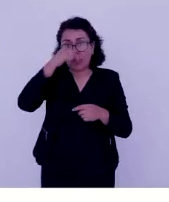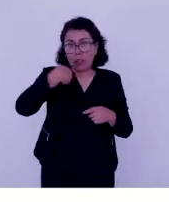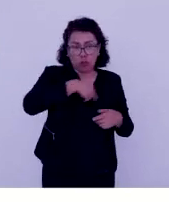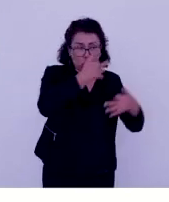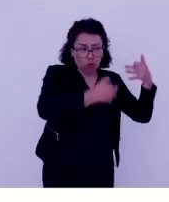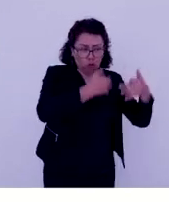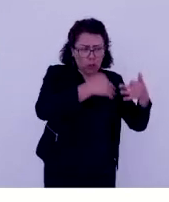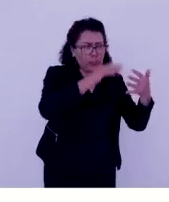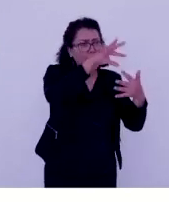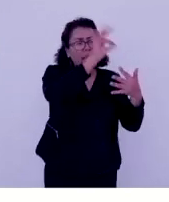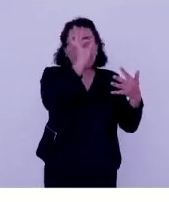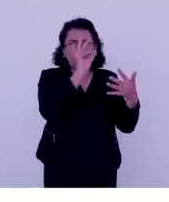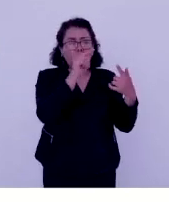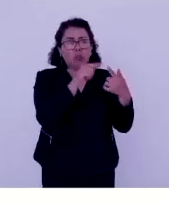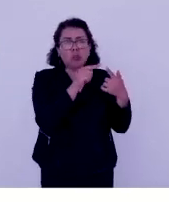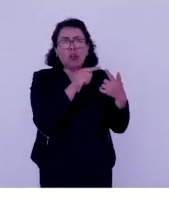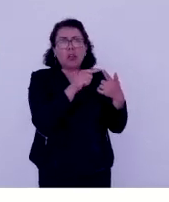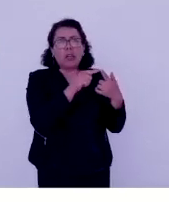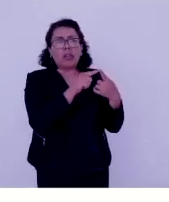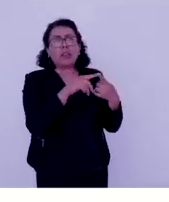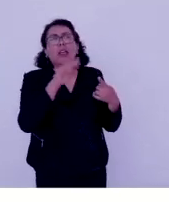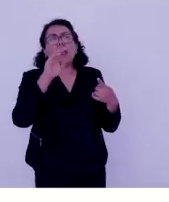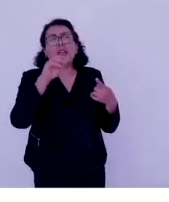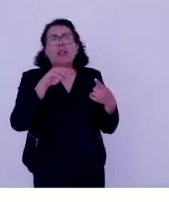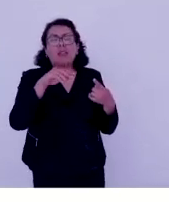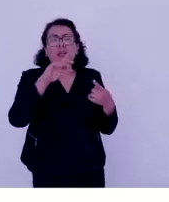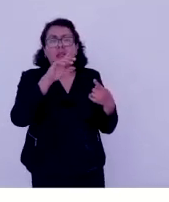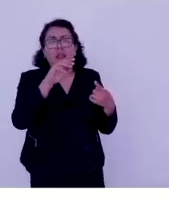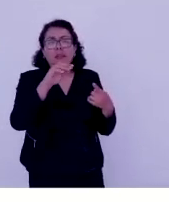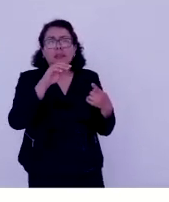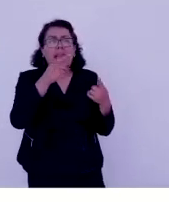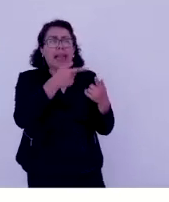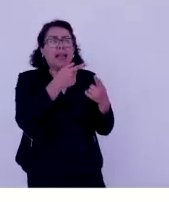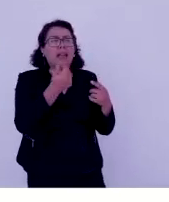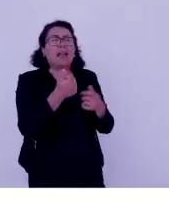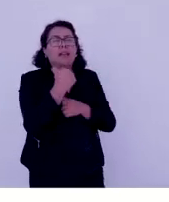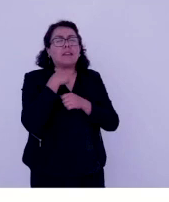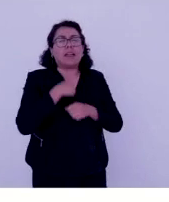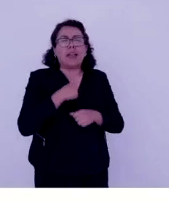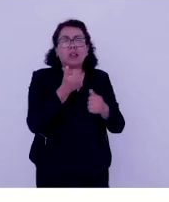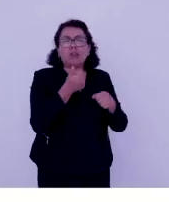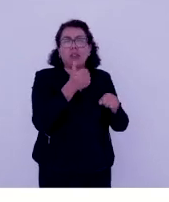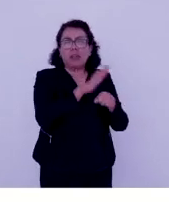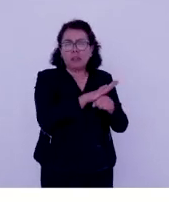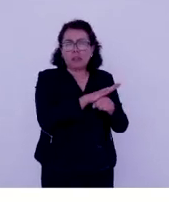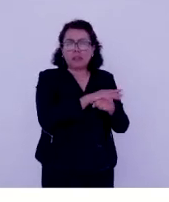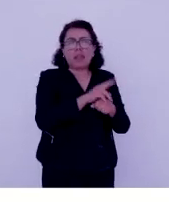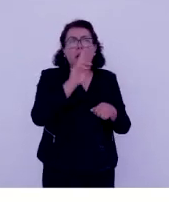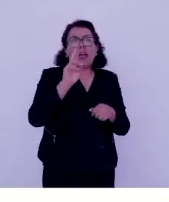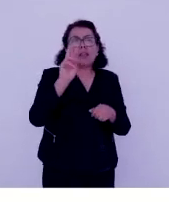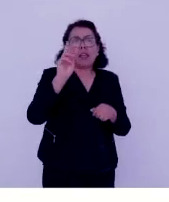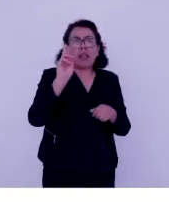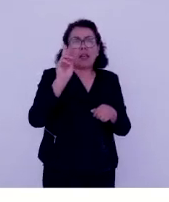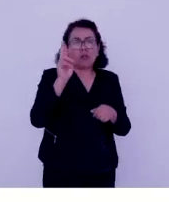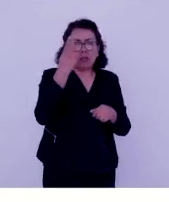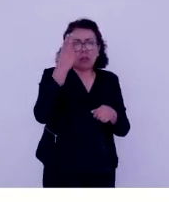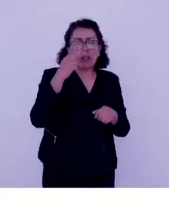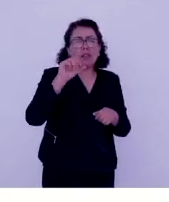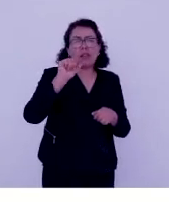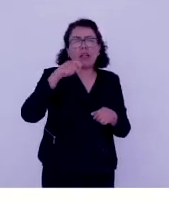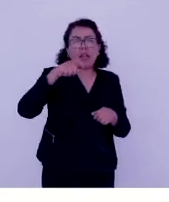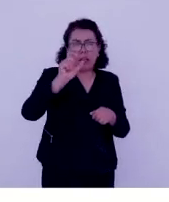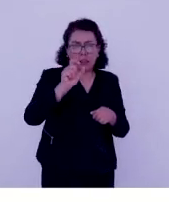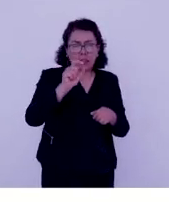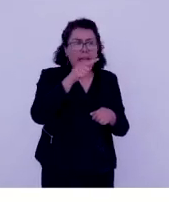eligió al maestro en impuestos Omar Bautista Hernández de la facultad de contaduría y administración de la Universidad Autónoma de Querétaro como